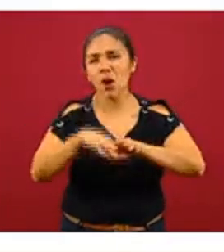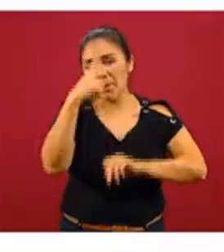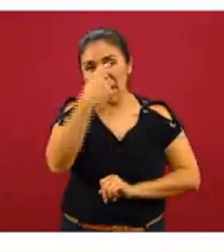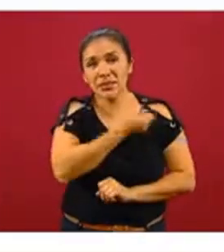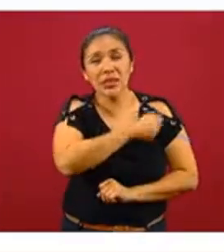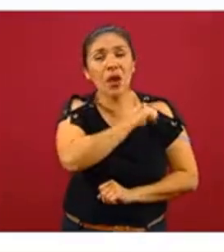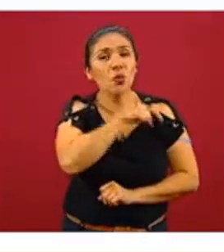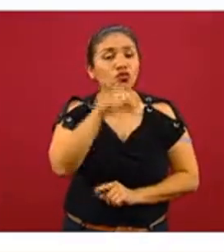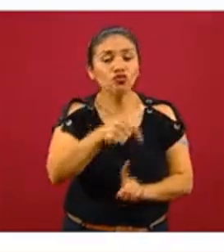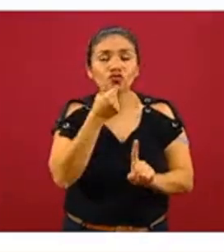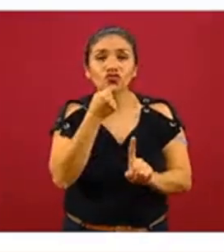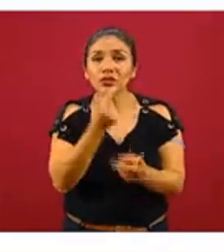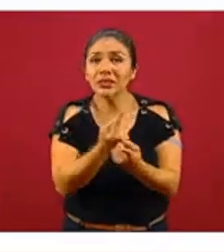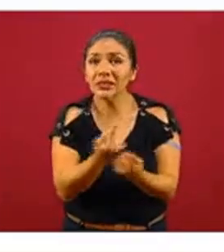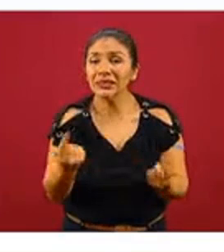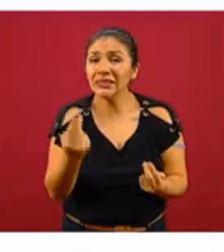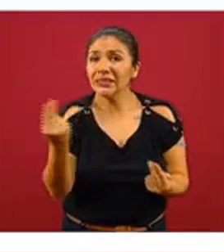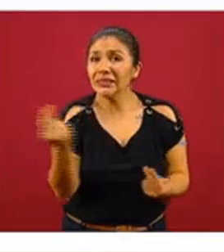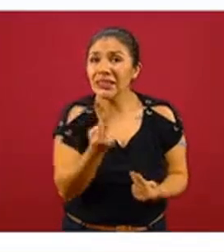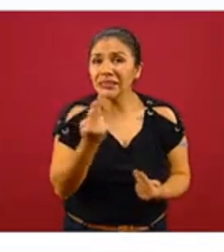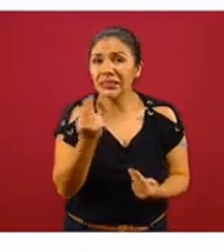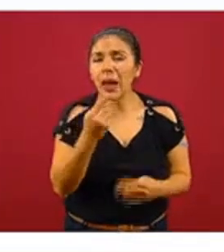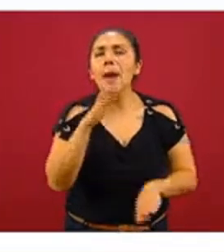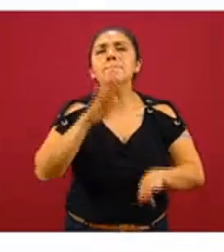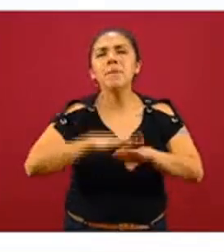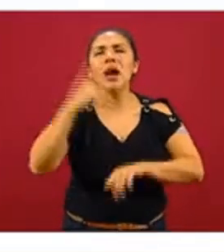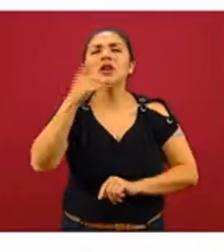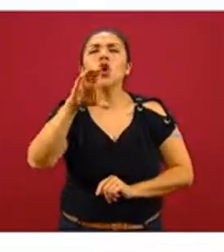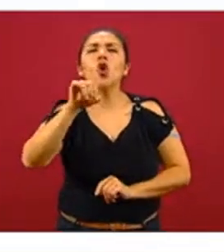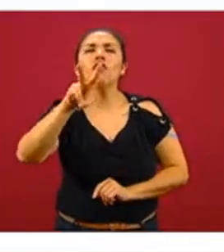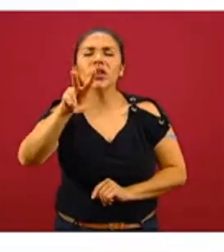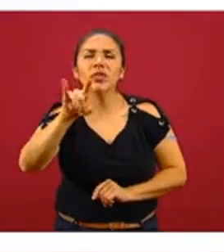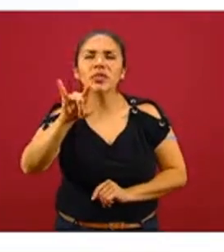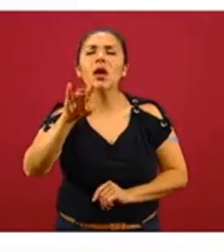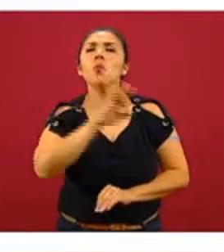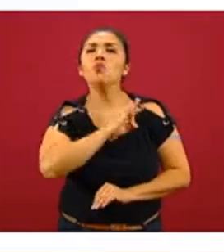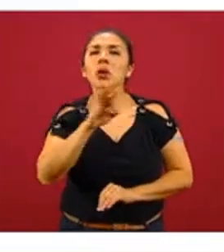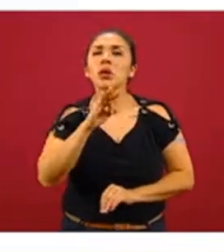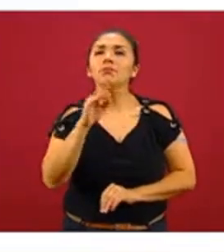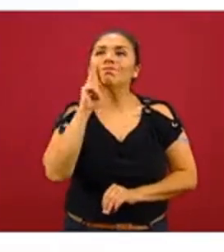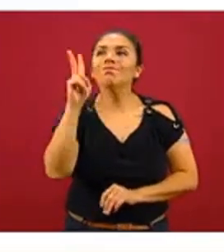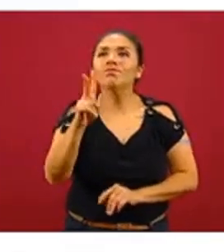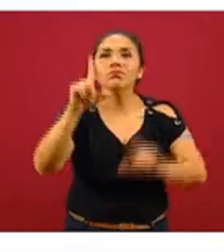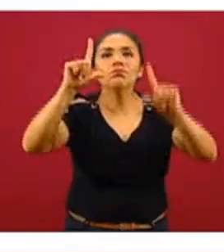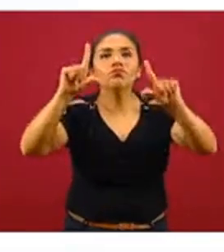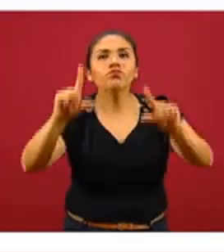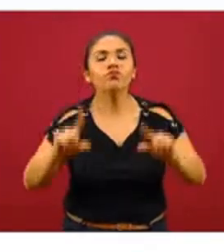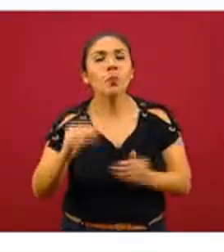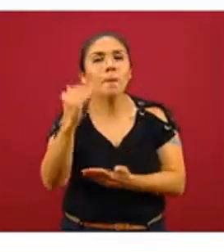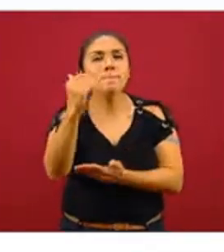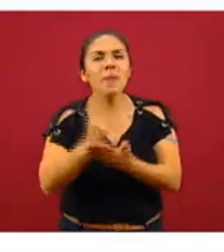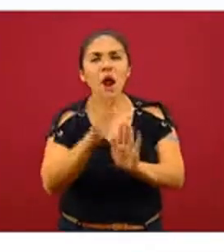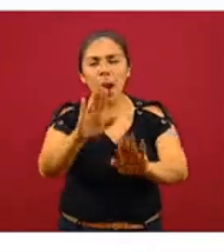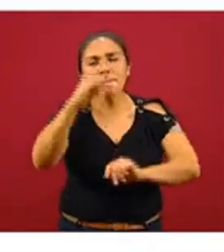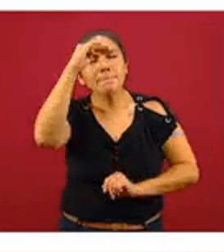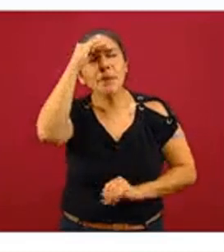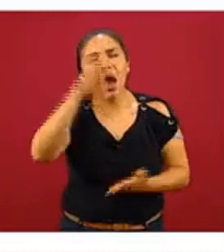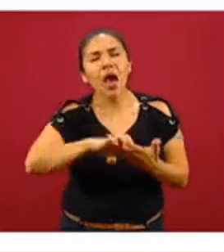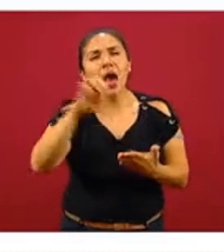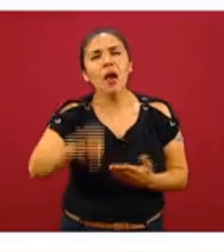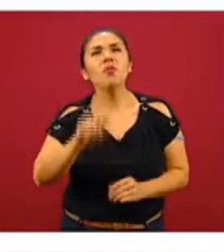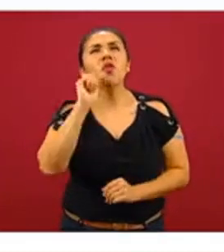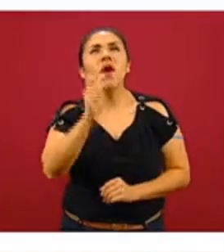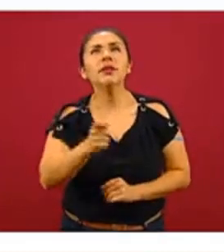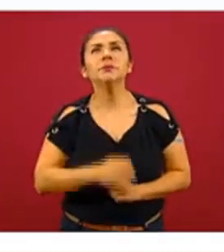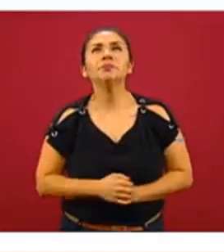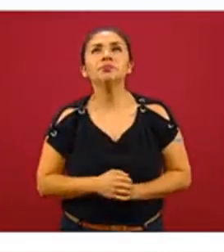niños necesitan, más allá del COVID-19, se pueden ver disminuidos. Pensemos un instante en lo que significa